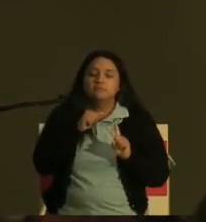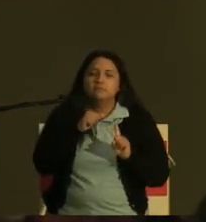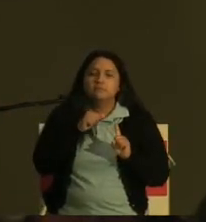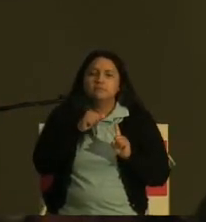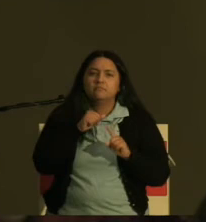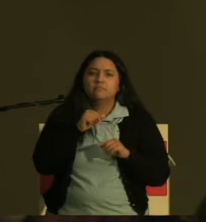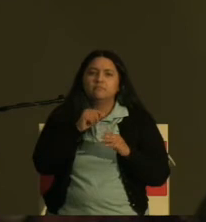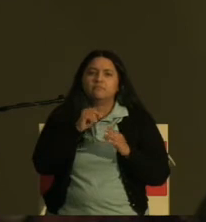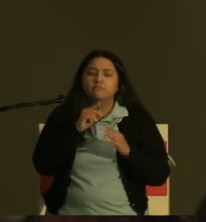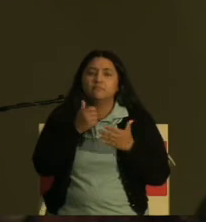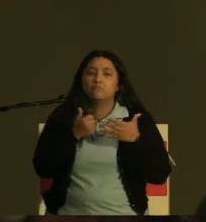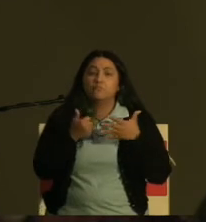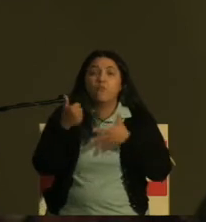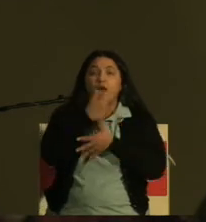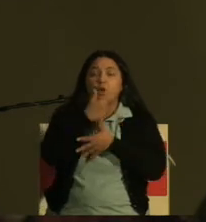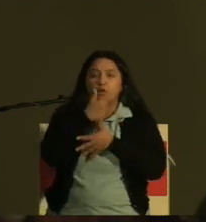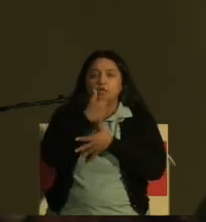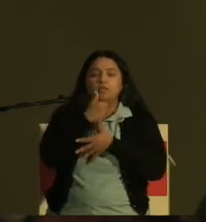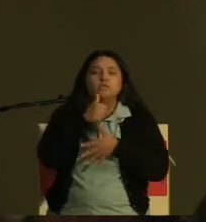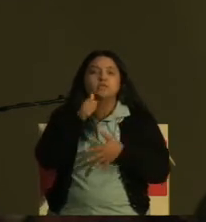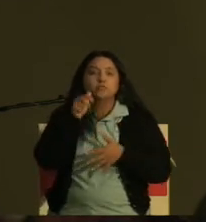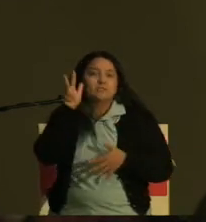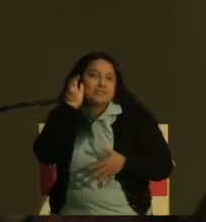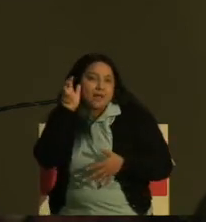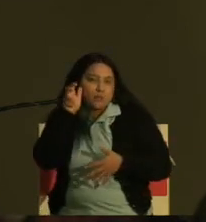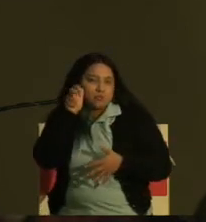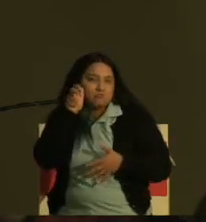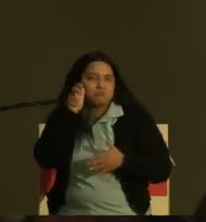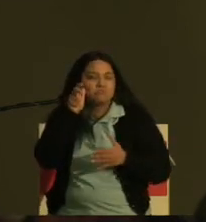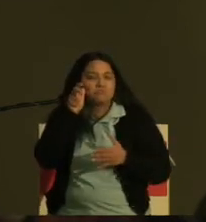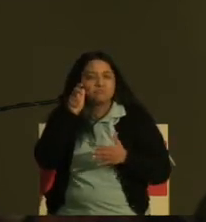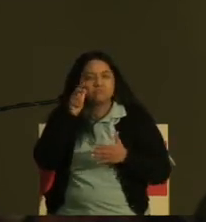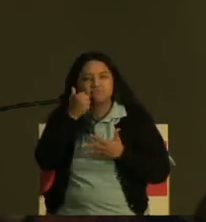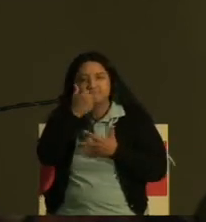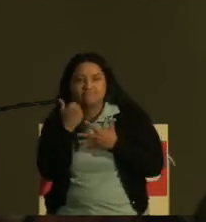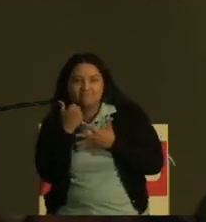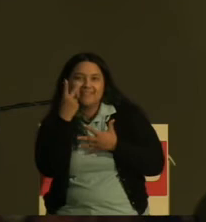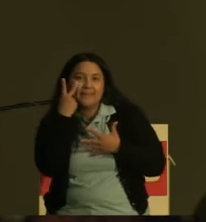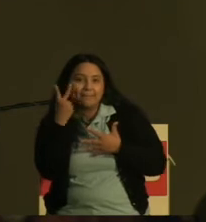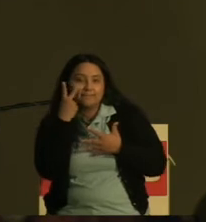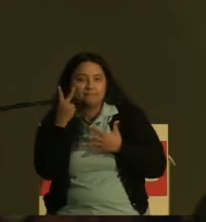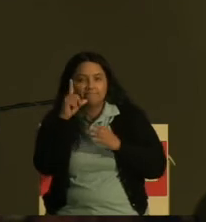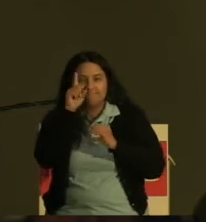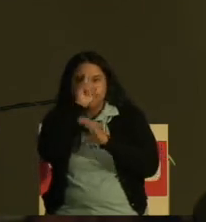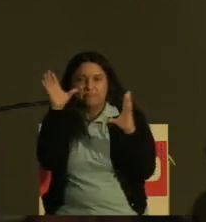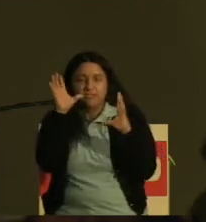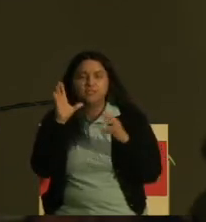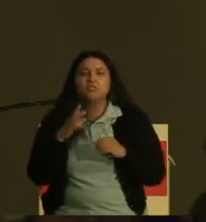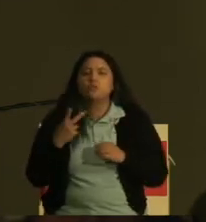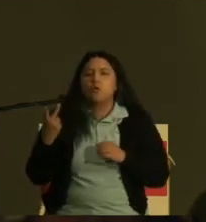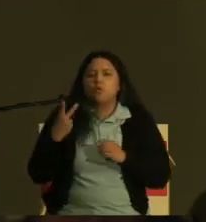da prioridad al sonido antes que a la imagen, ¿no? Y entonces tuvimos una conversación al respecto y advertí que sí, que